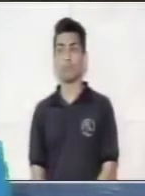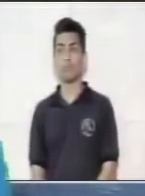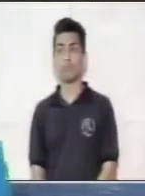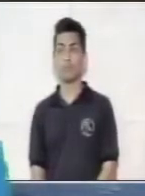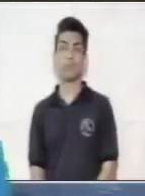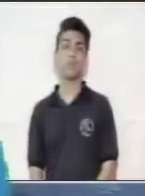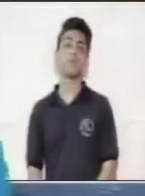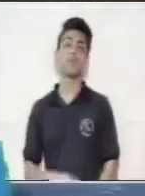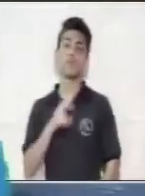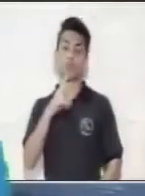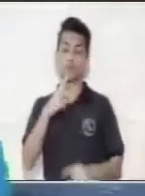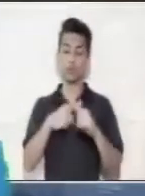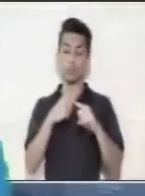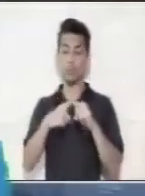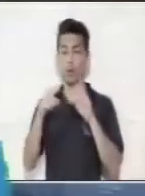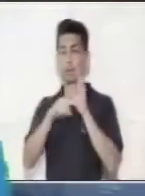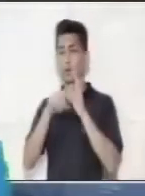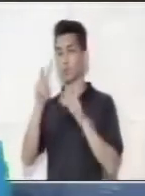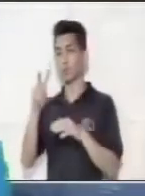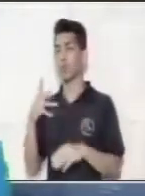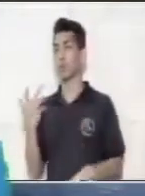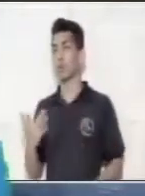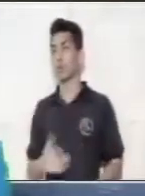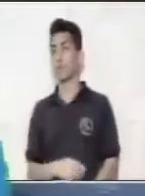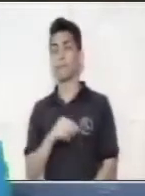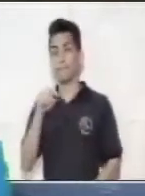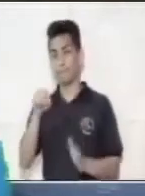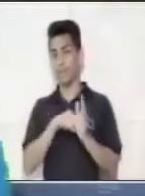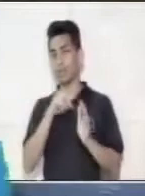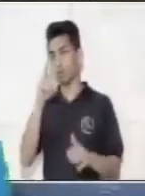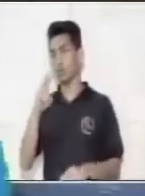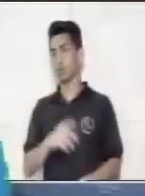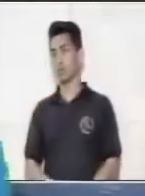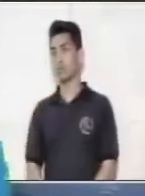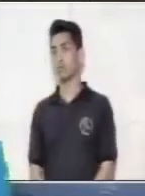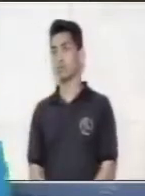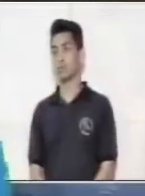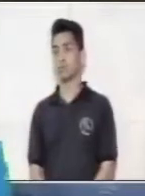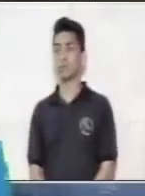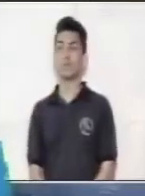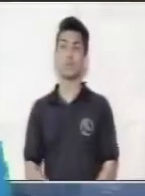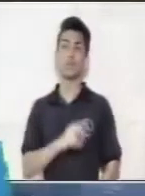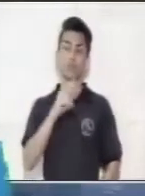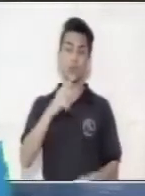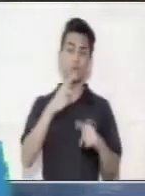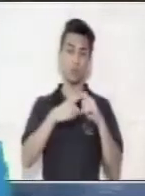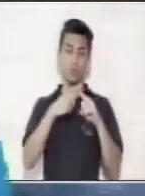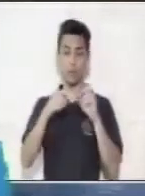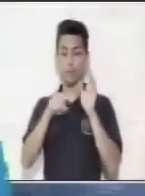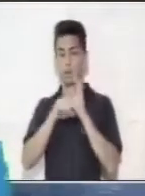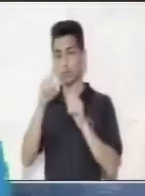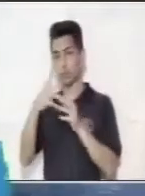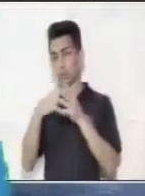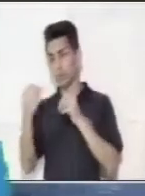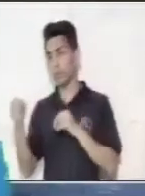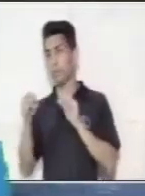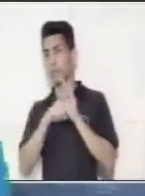2 por menos 1 nos va a quedar menos 2. 2 por menos 1, menos